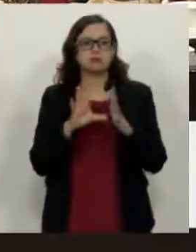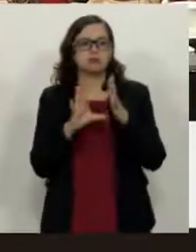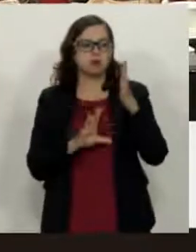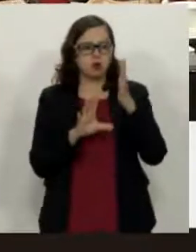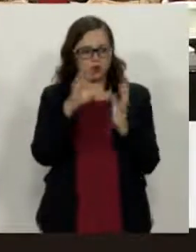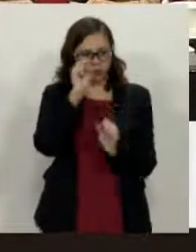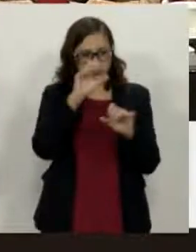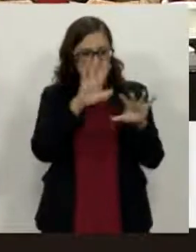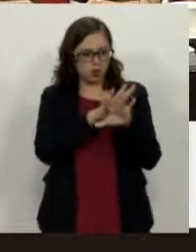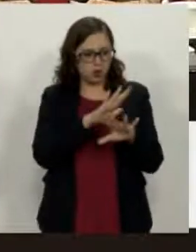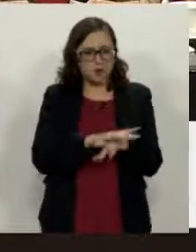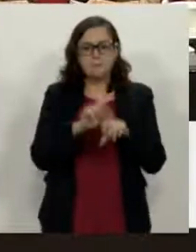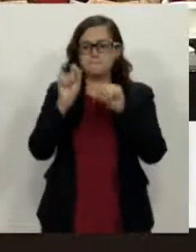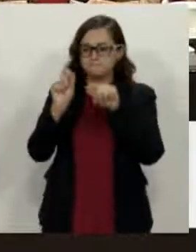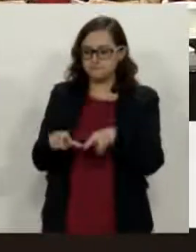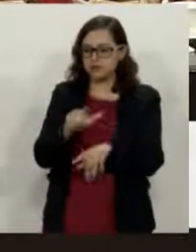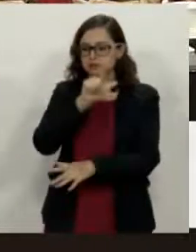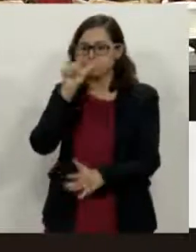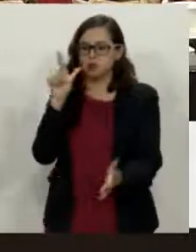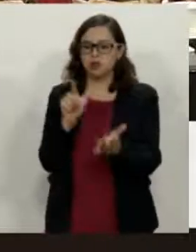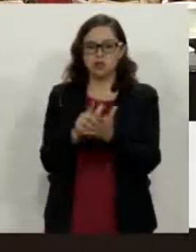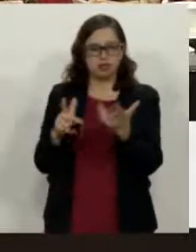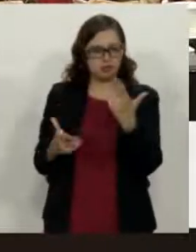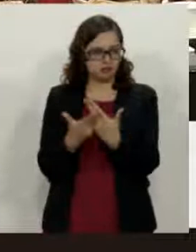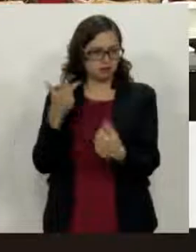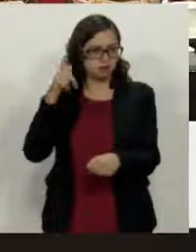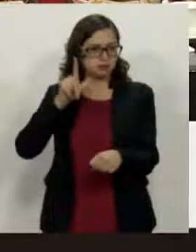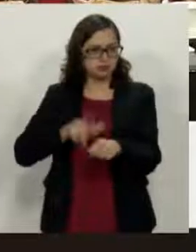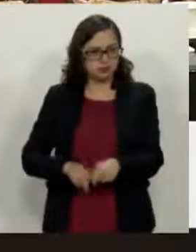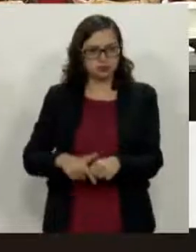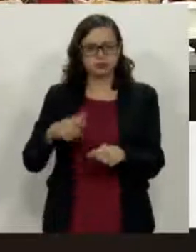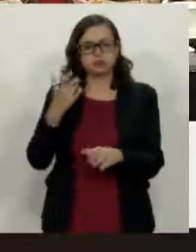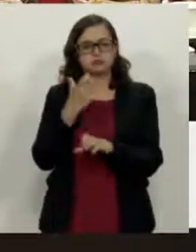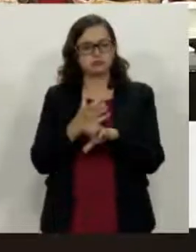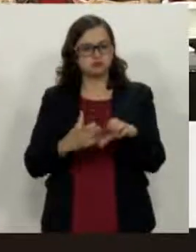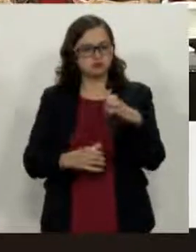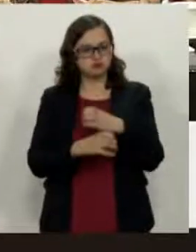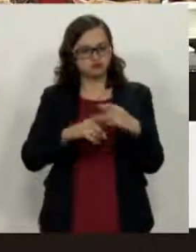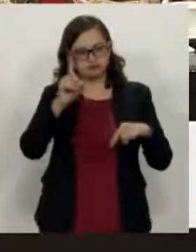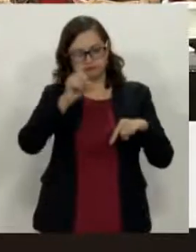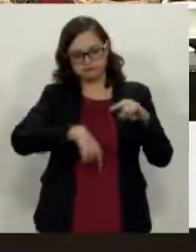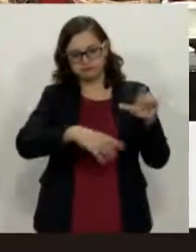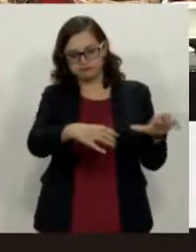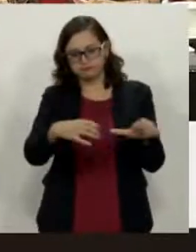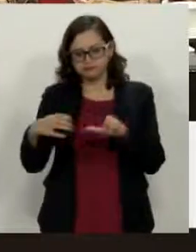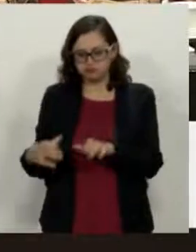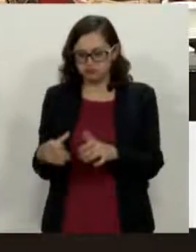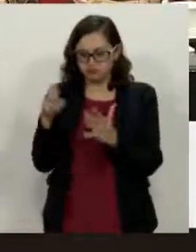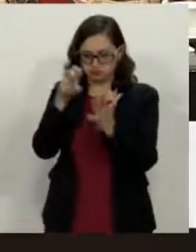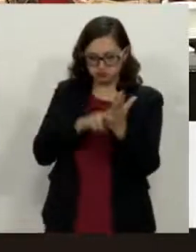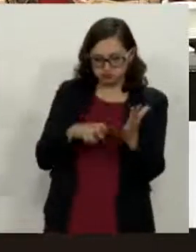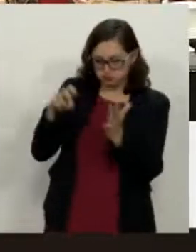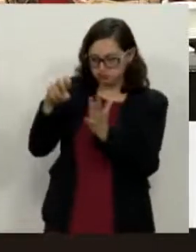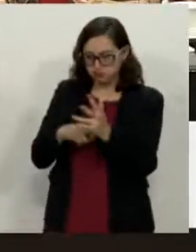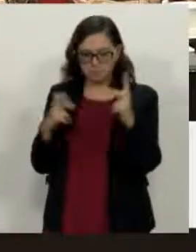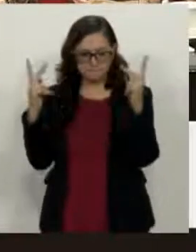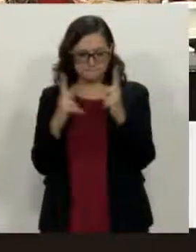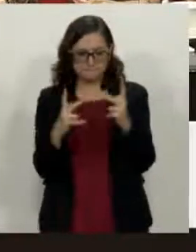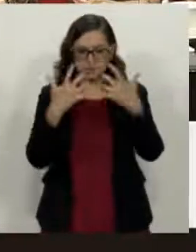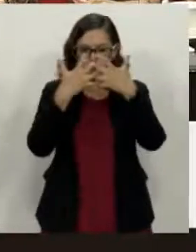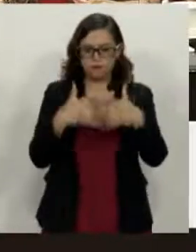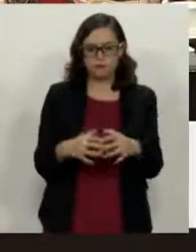constitucionales y de la Ley Nacional de Extinción de Dominio para su óptimo funcionamiento. Los